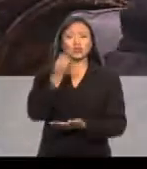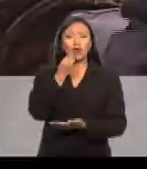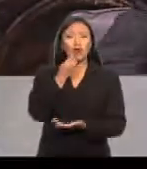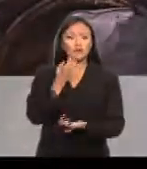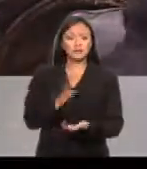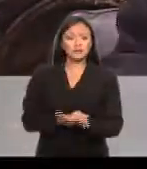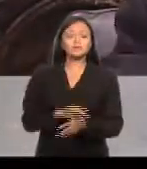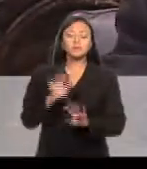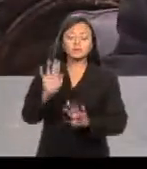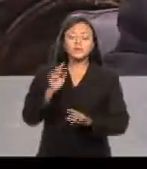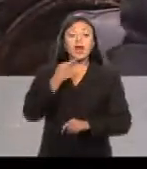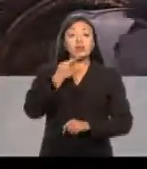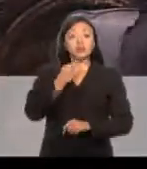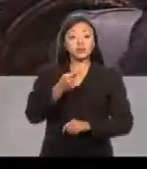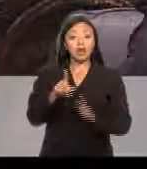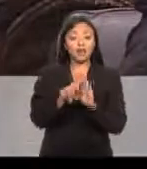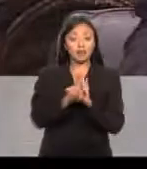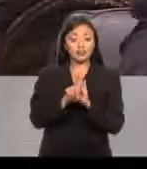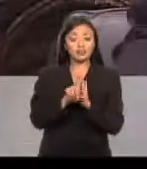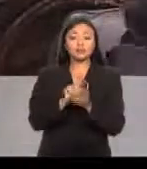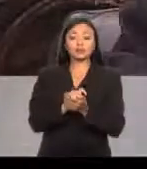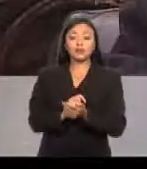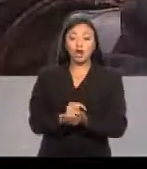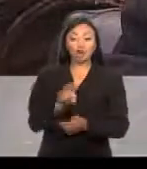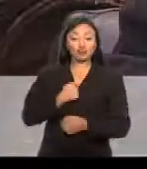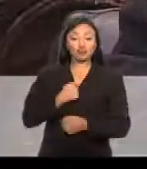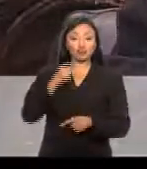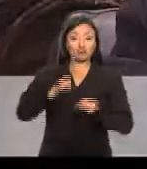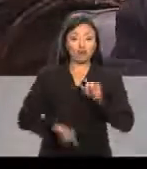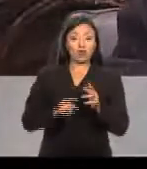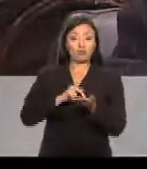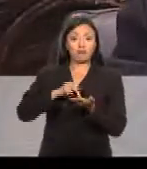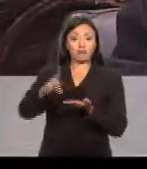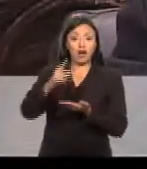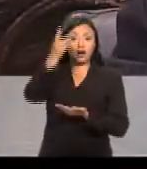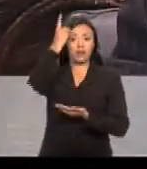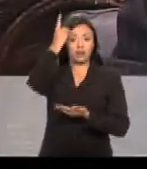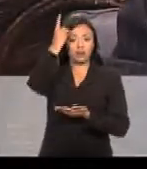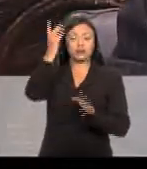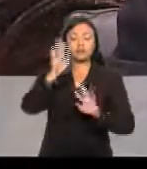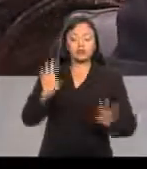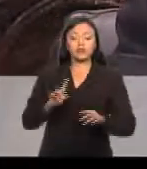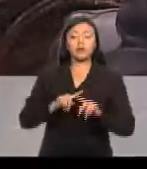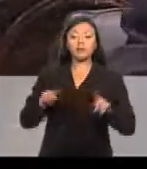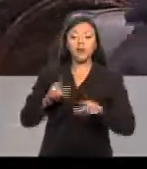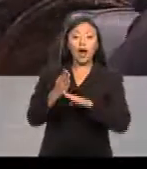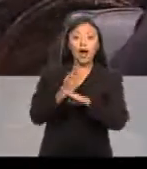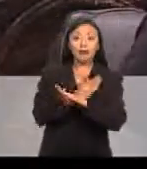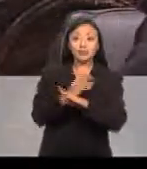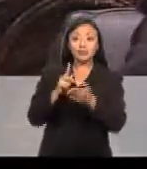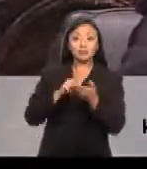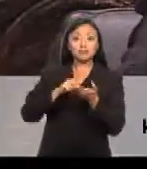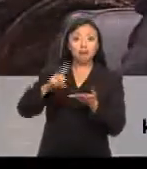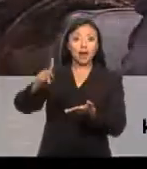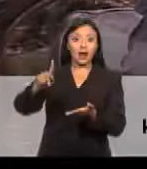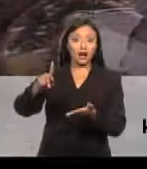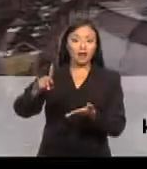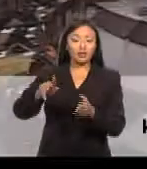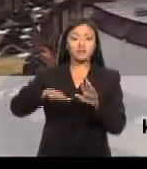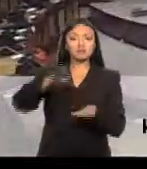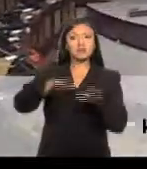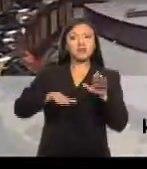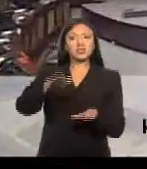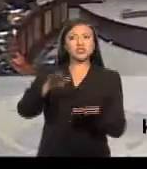barbaridad, una monstruosidad, decía que si es que uno no puede pagar una deuda, pero lo que ya ha pagado